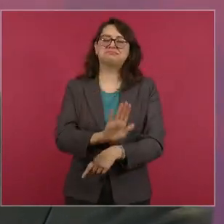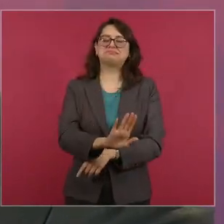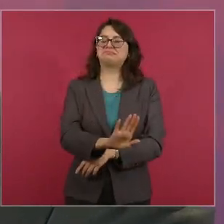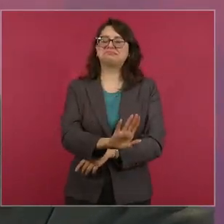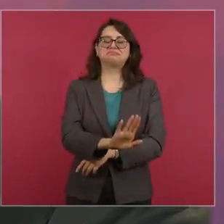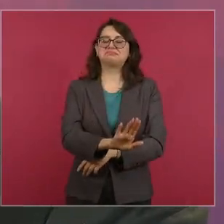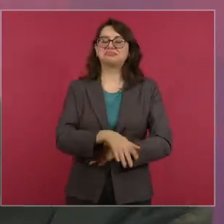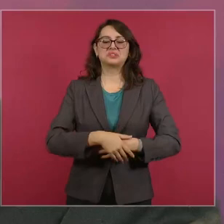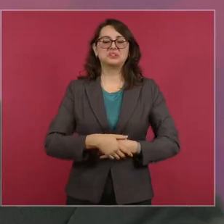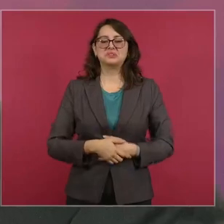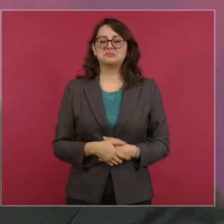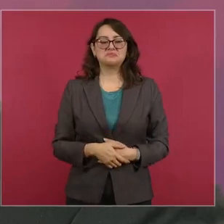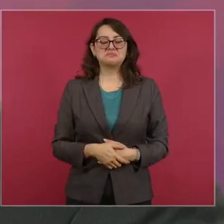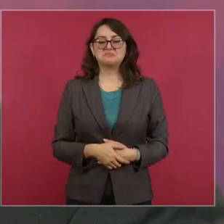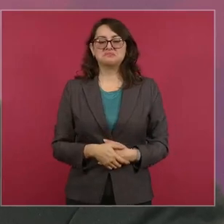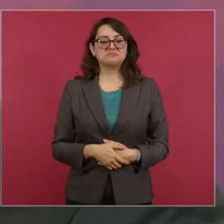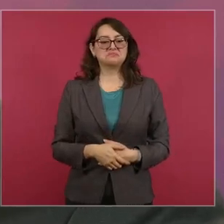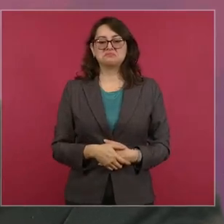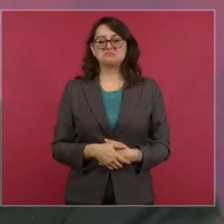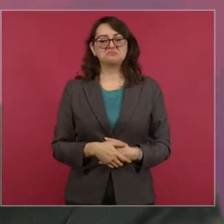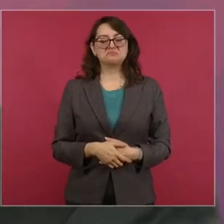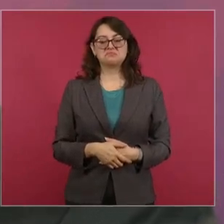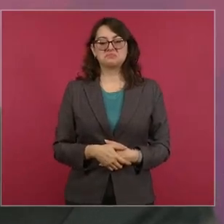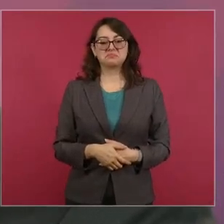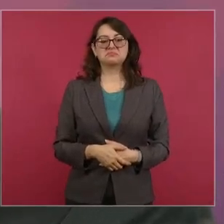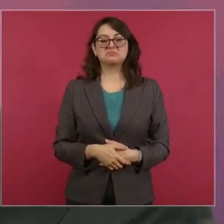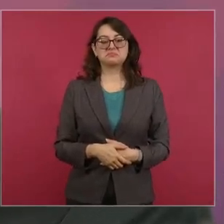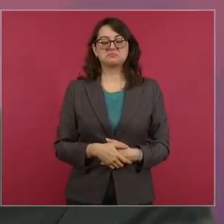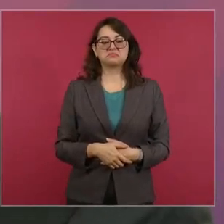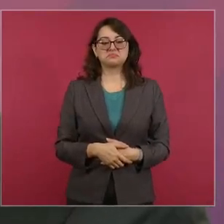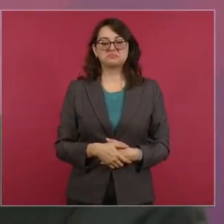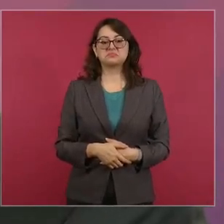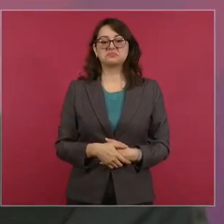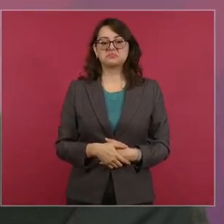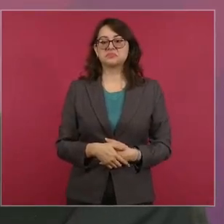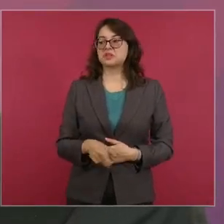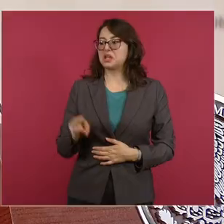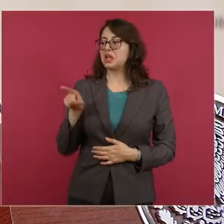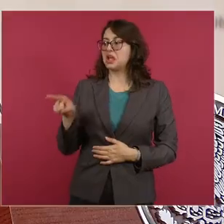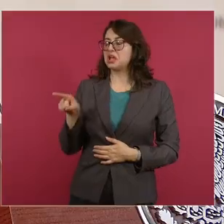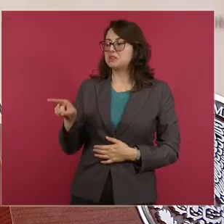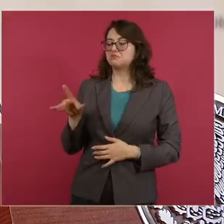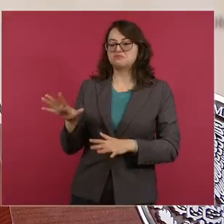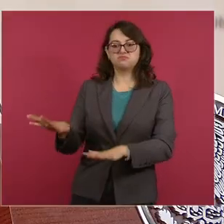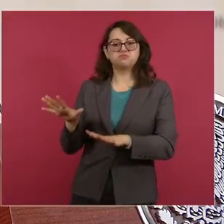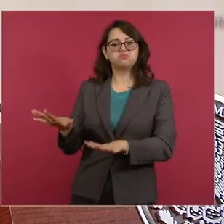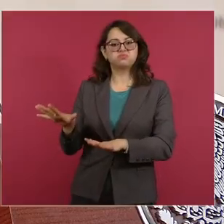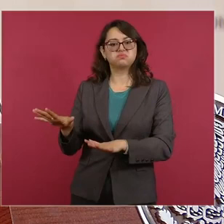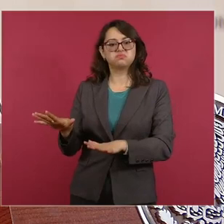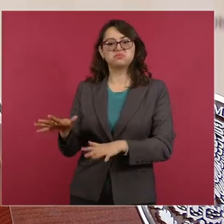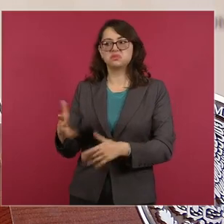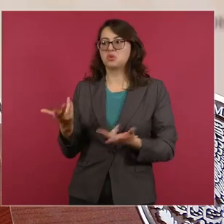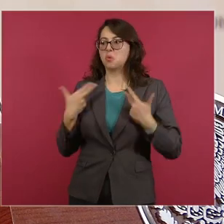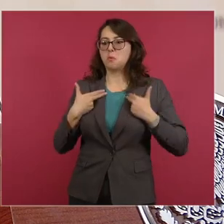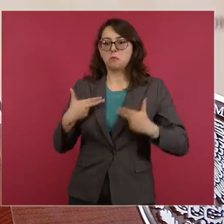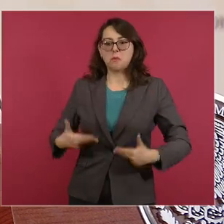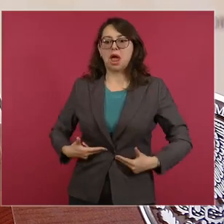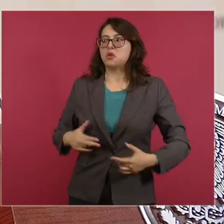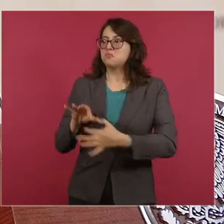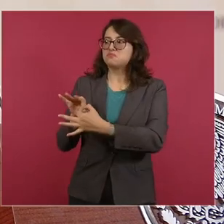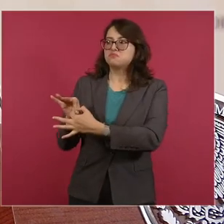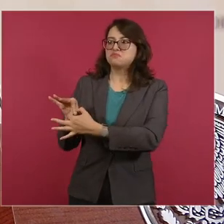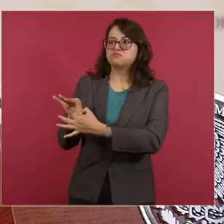por eso por eso porque porque a mí me impacta mucho eso por la cuestión humana